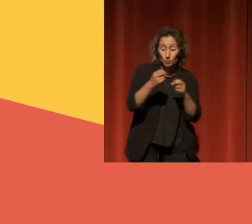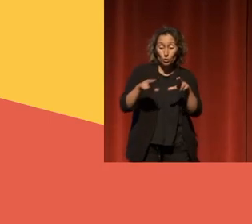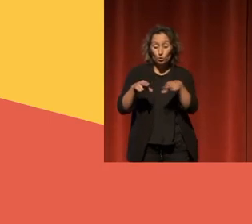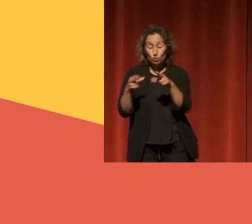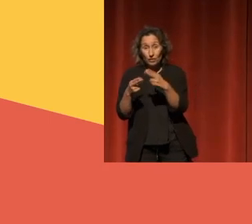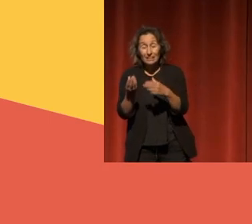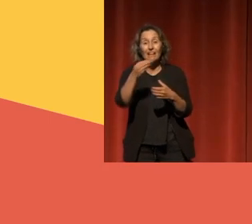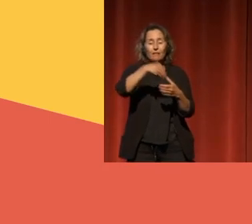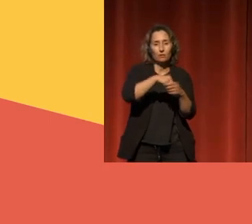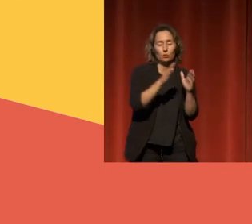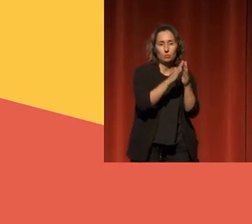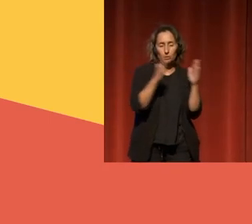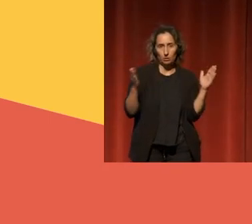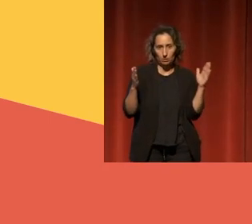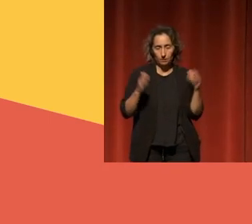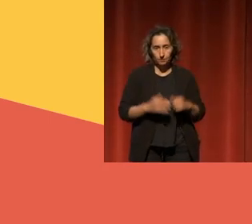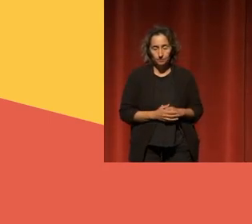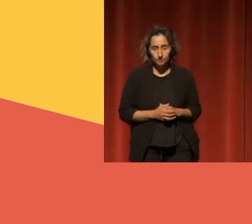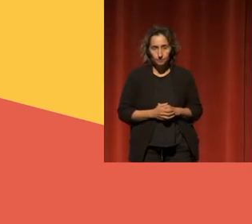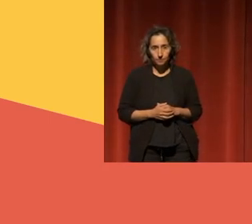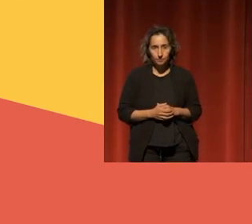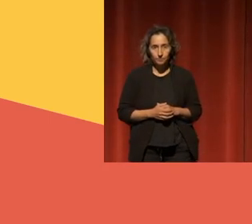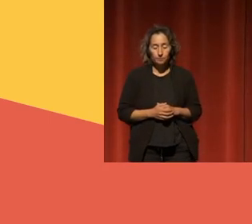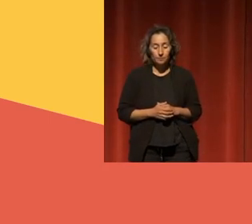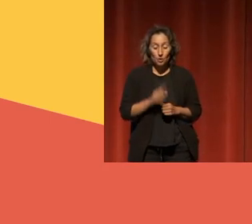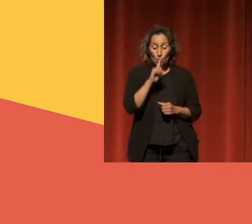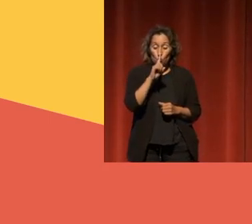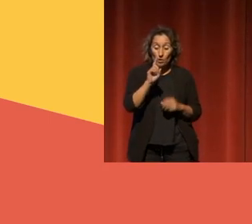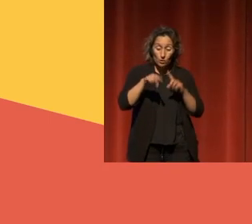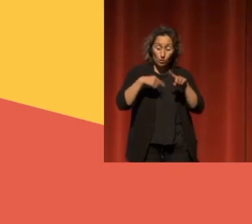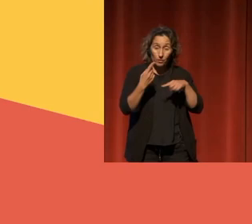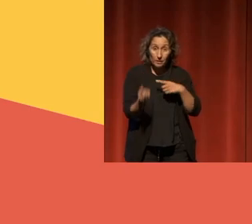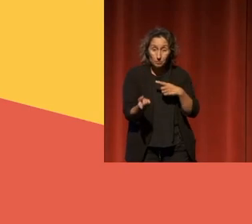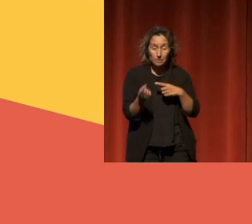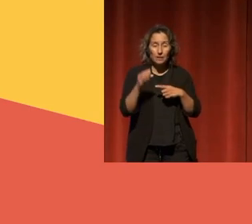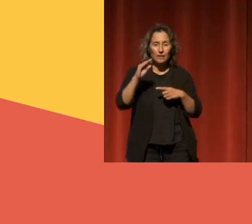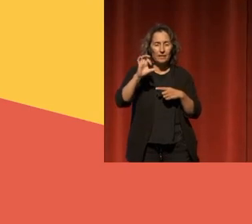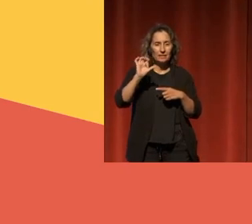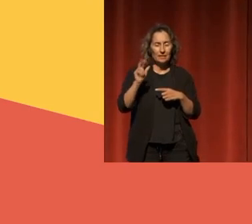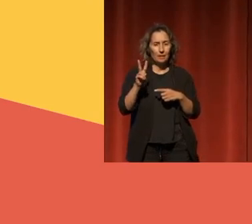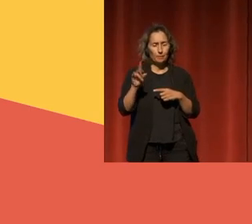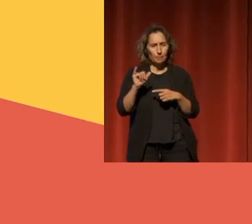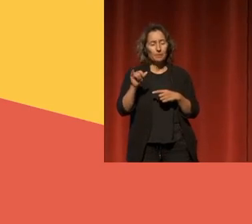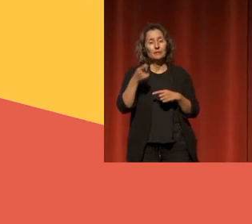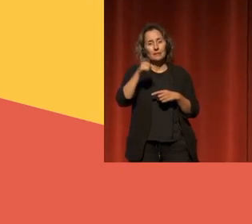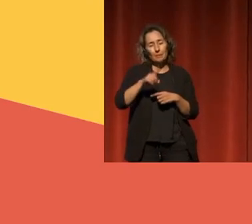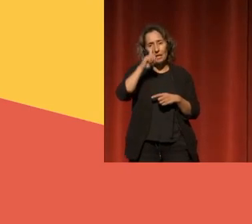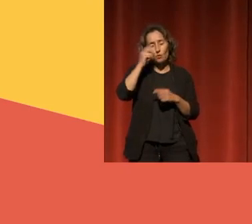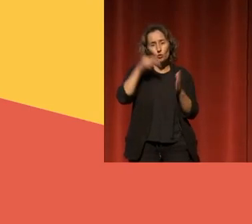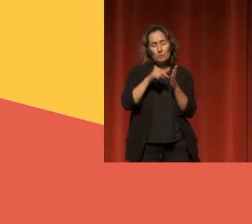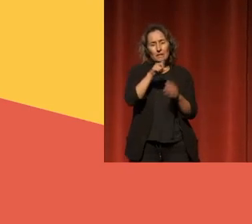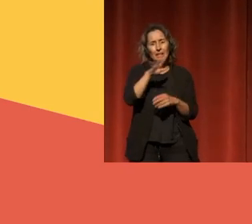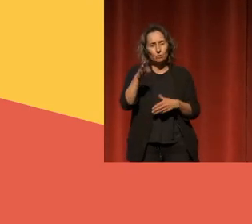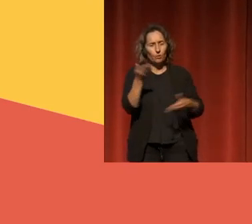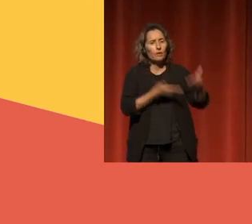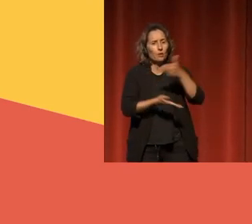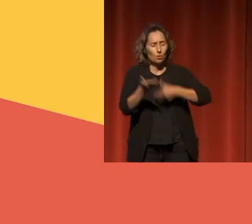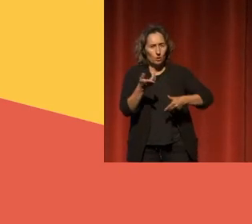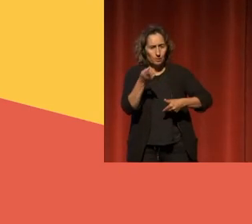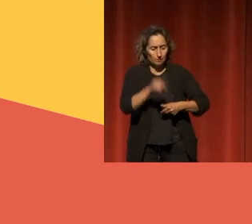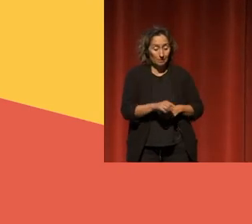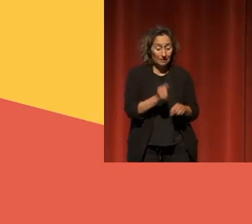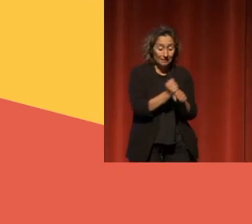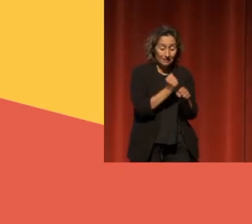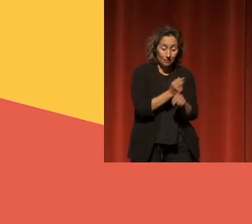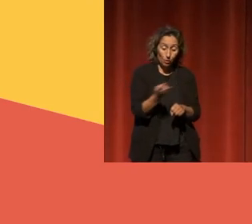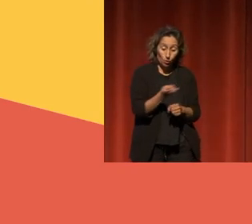Ah Un año más tarde también colaboraba en ese informe fesabid 2014 y en ambos trabajos